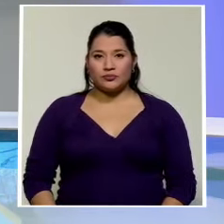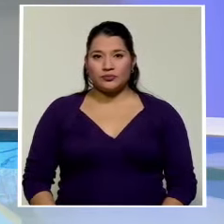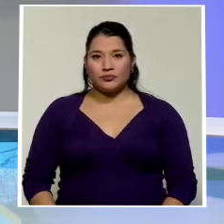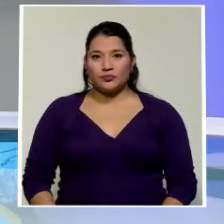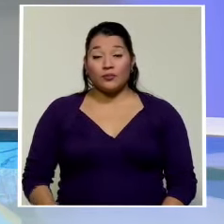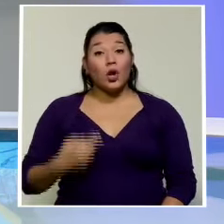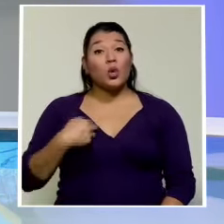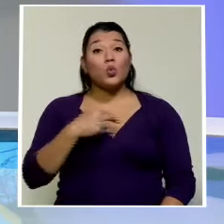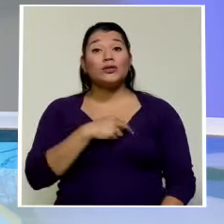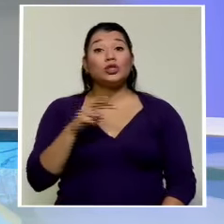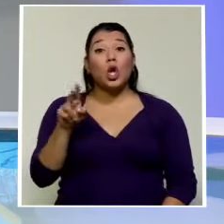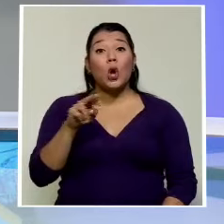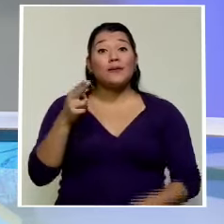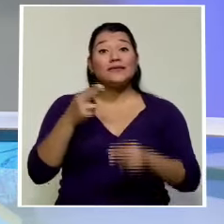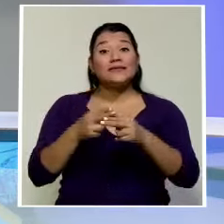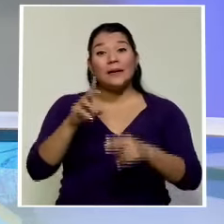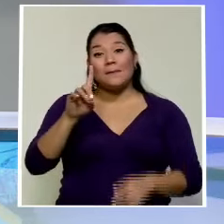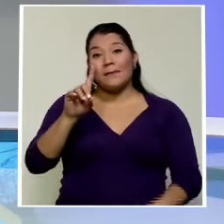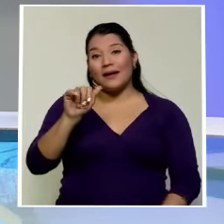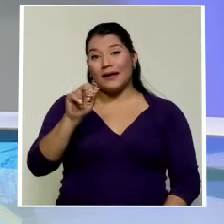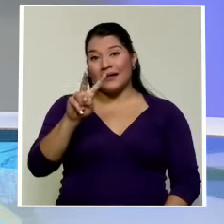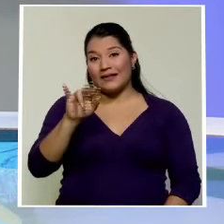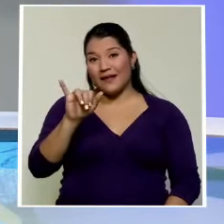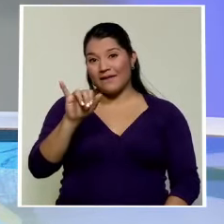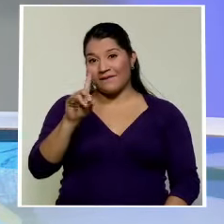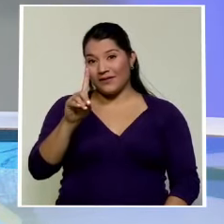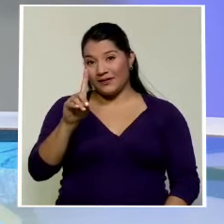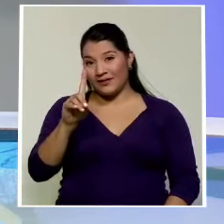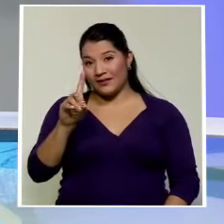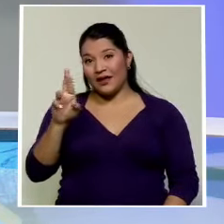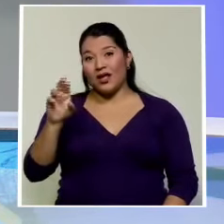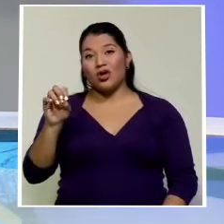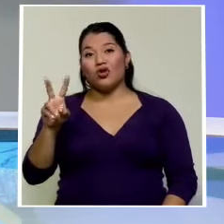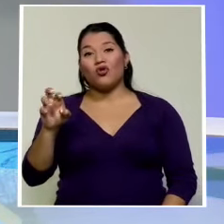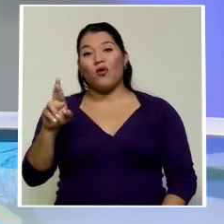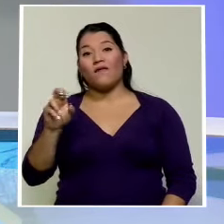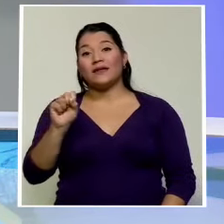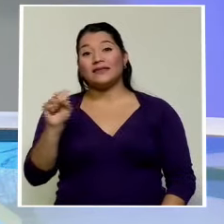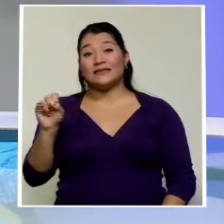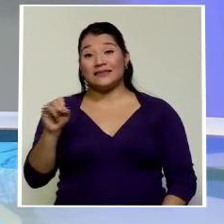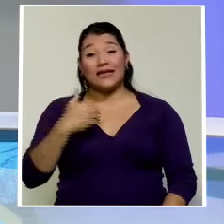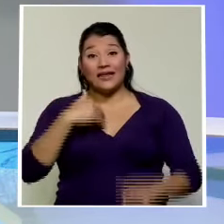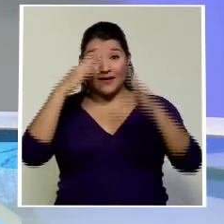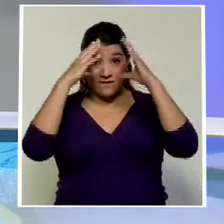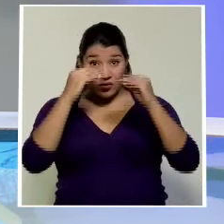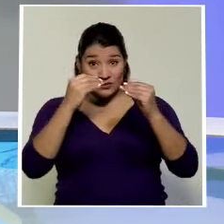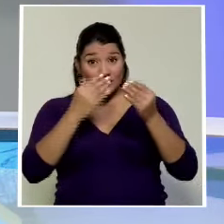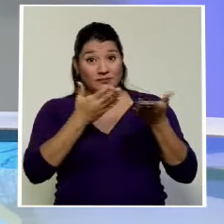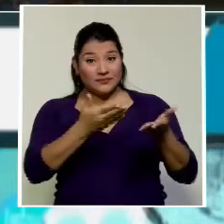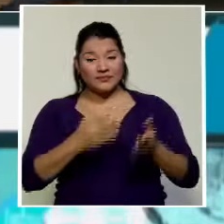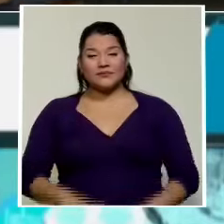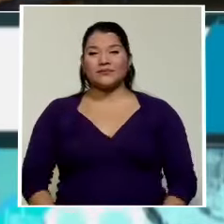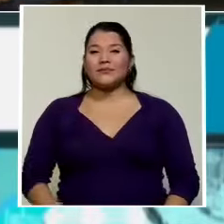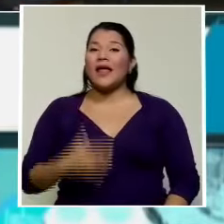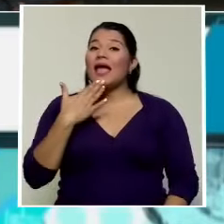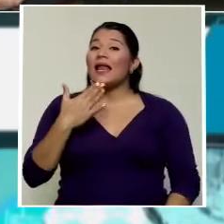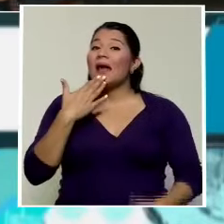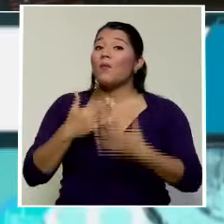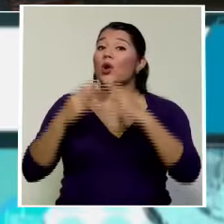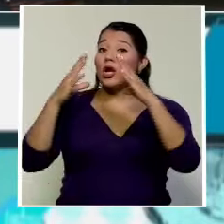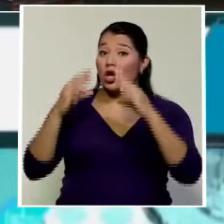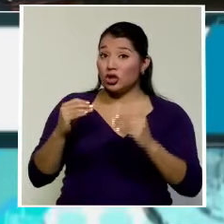Nuestro compañero David Roversi nos tiene una información sobre este tema. Adelante. Gracias, buenas